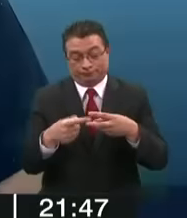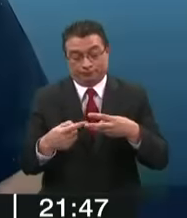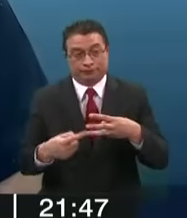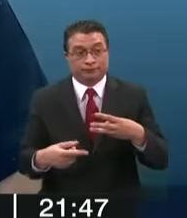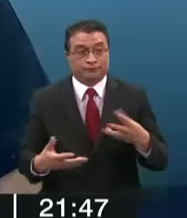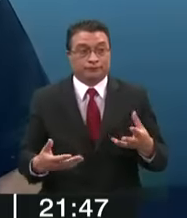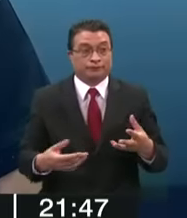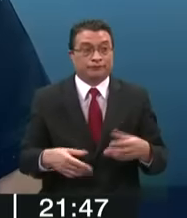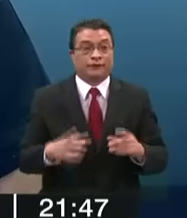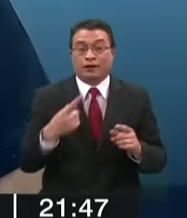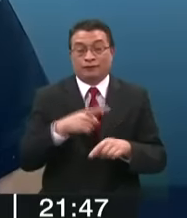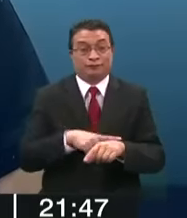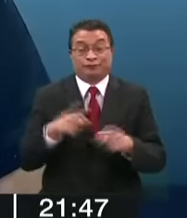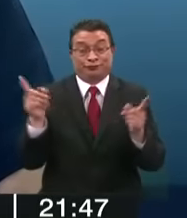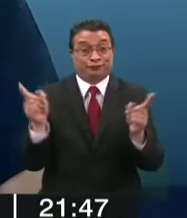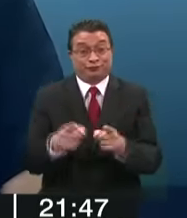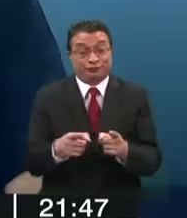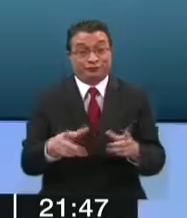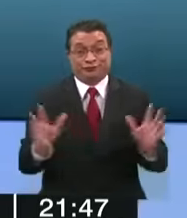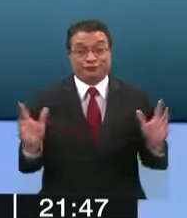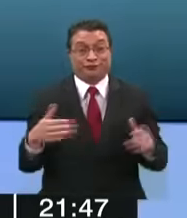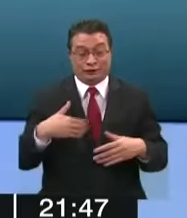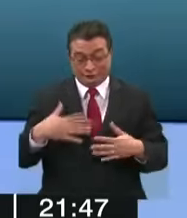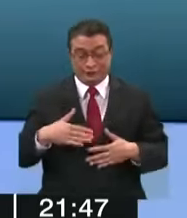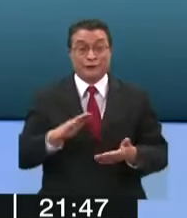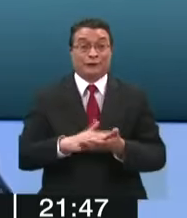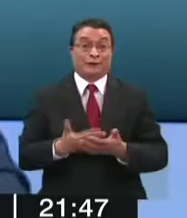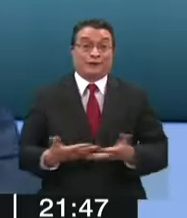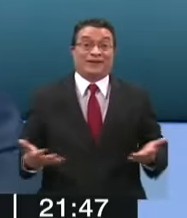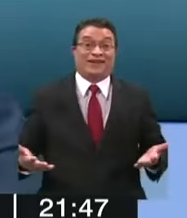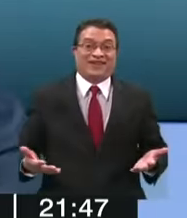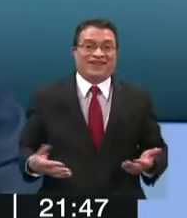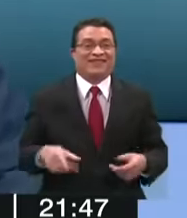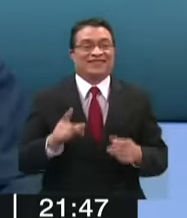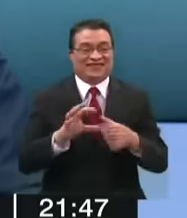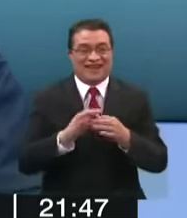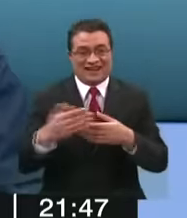varios temas. Se nos fue el tiempo, sí, se recuperó el tiro, ¿verdad? Muchas gracias por conversar con nosotros esta noche. Que esté muy bien.